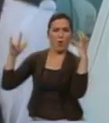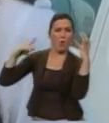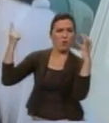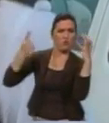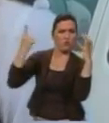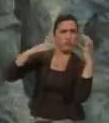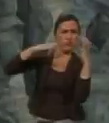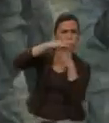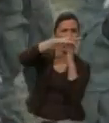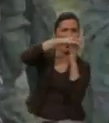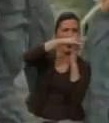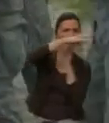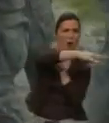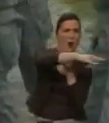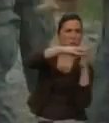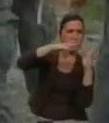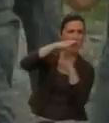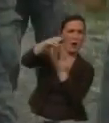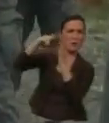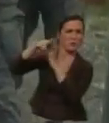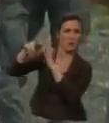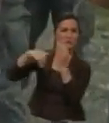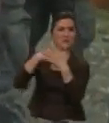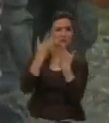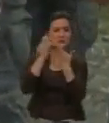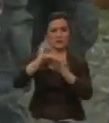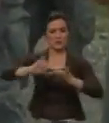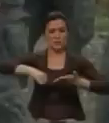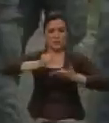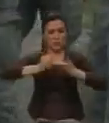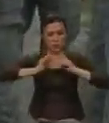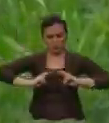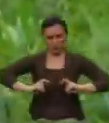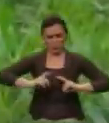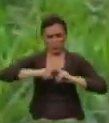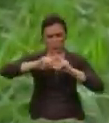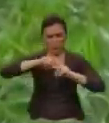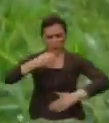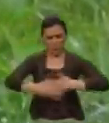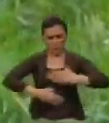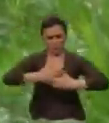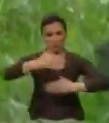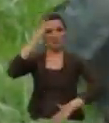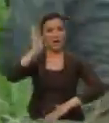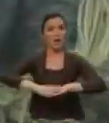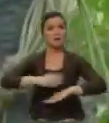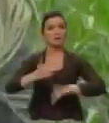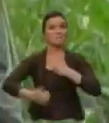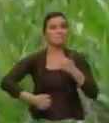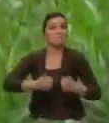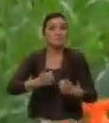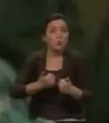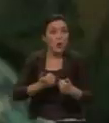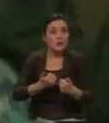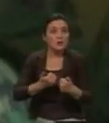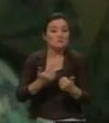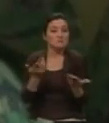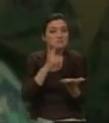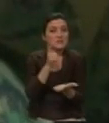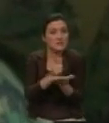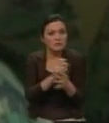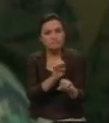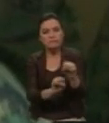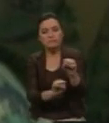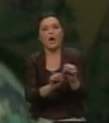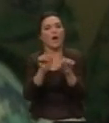bastante irregular. Pero será la Junta de Investigación la que empiece el procedimiento para conocer las causas reales de este trágico accidente. Quiero evidenciar